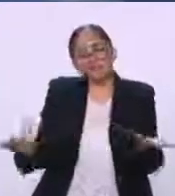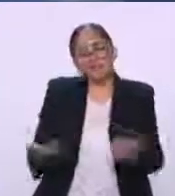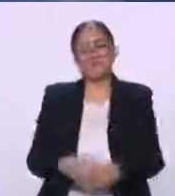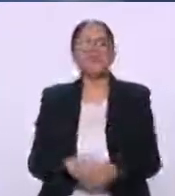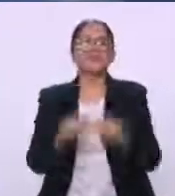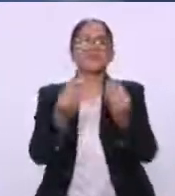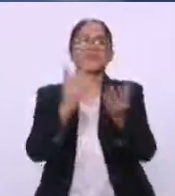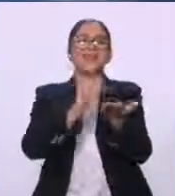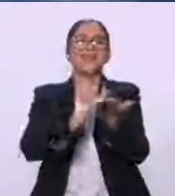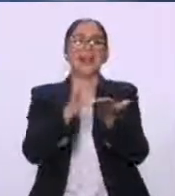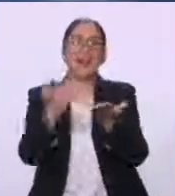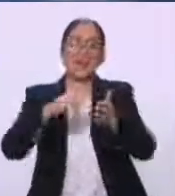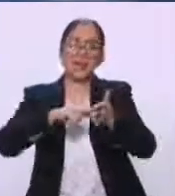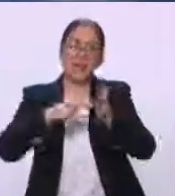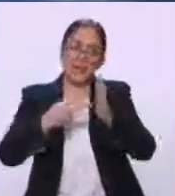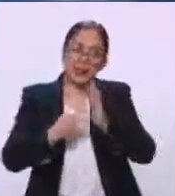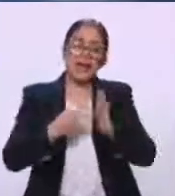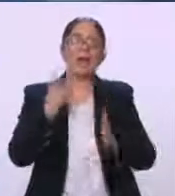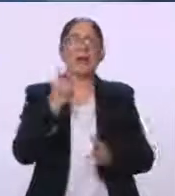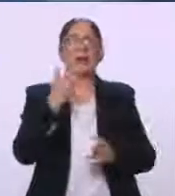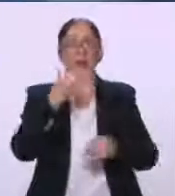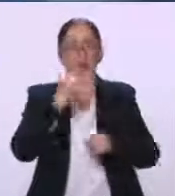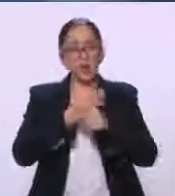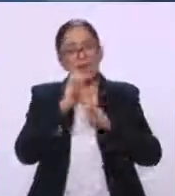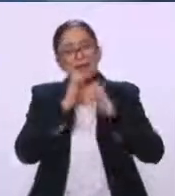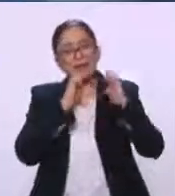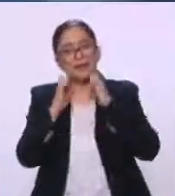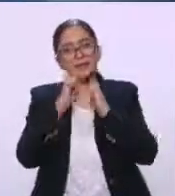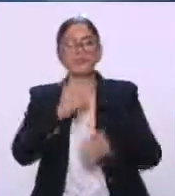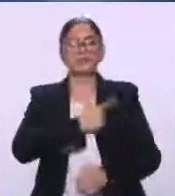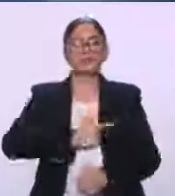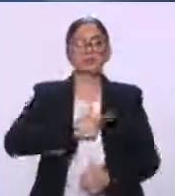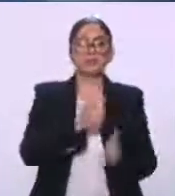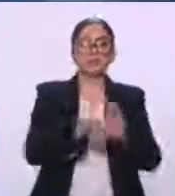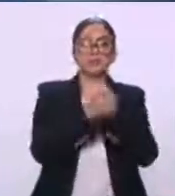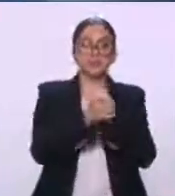acompañado esta noche. Qué gusto saludarlo. Gracias, Juan. Saludos al Canal 21.